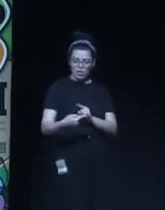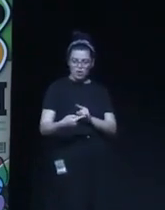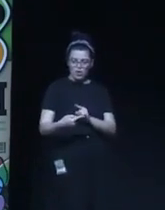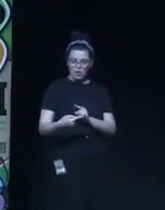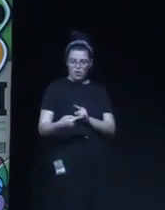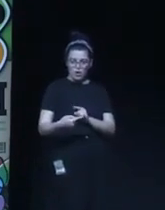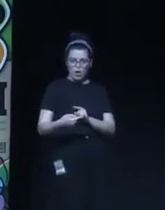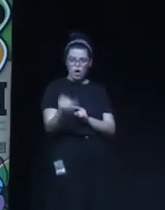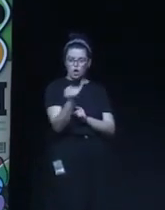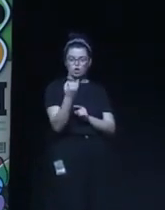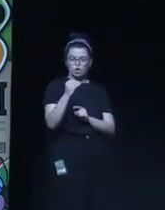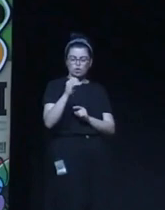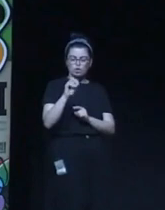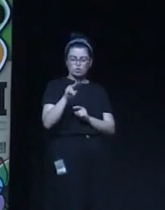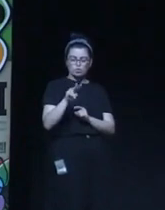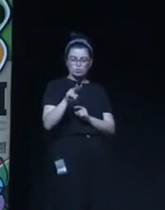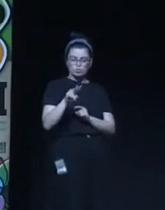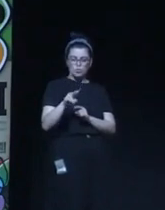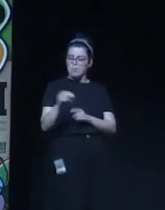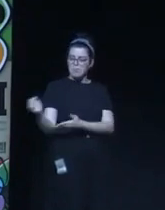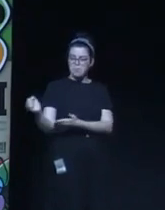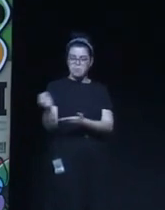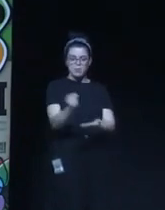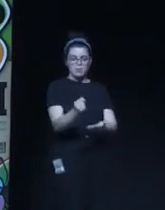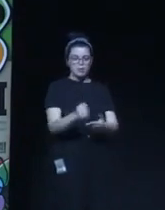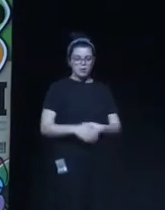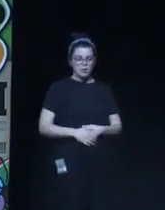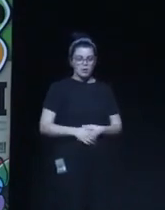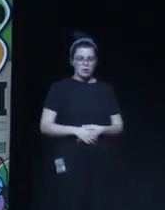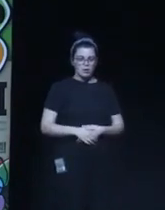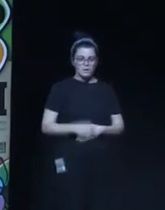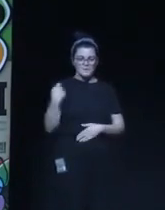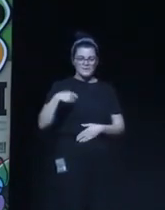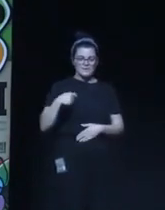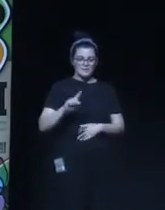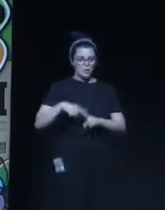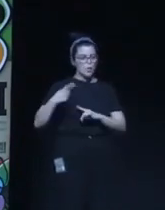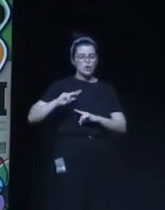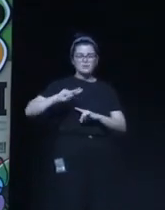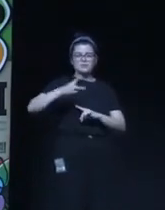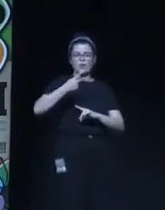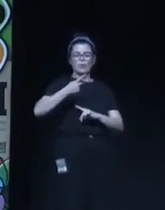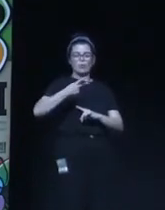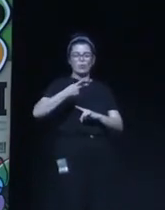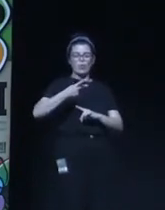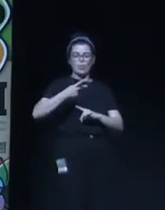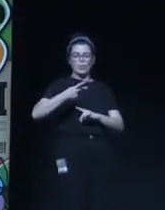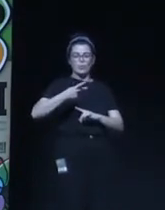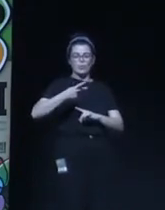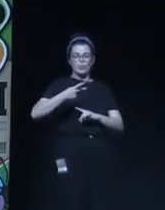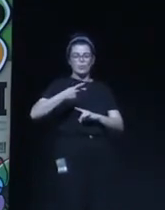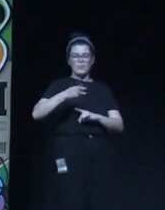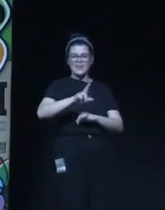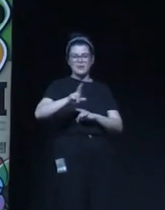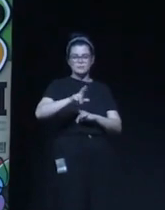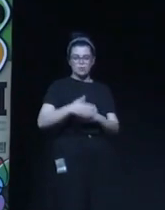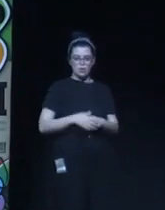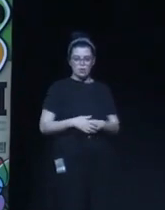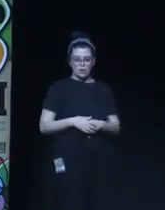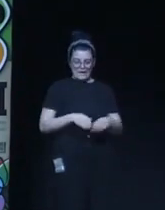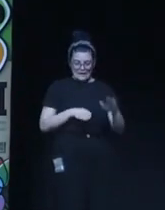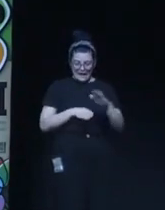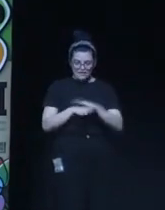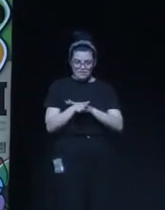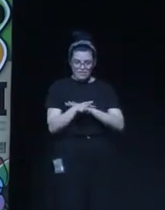Petronor y luego de ahí escala a ser el segundo de a bordo de Repsol. Y entra como un conseguidor.